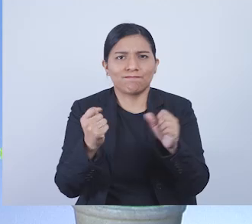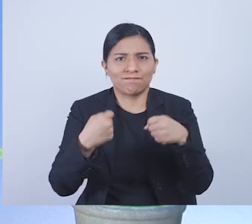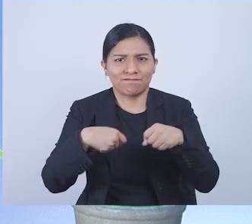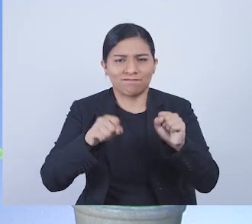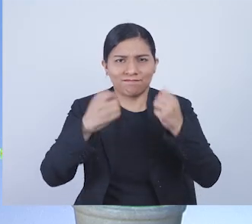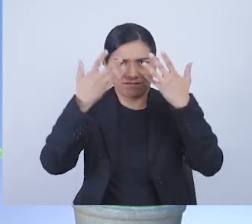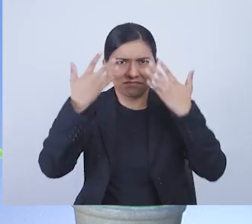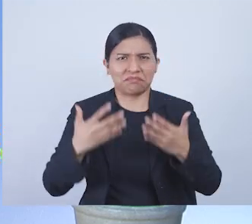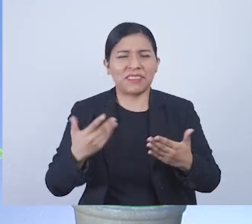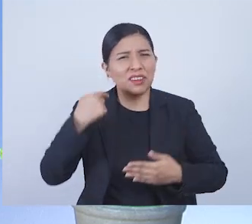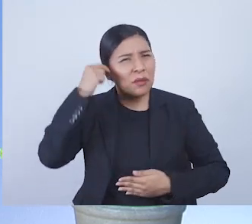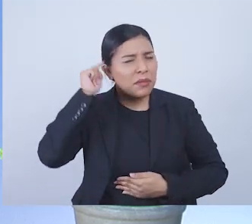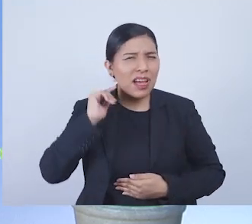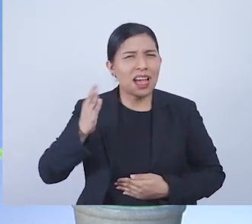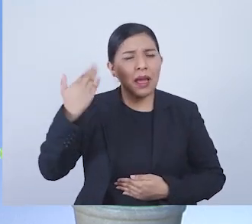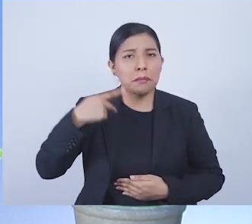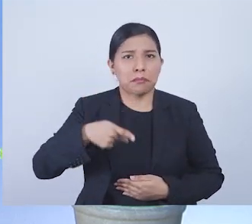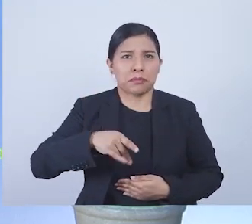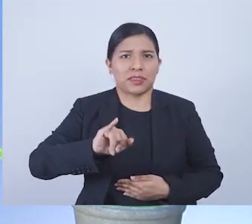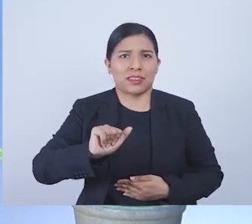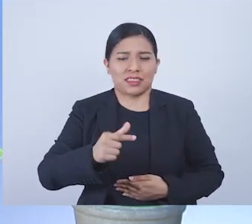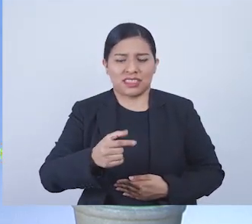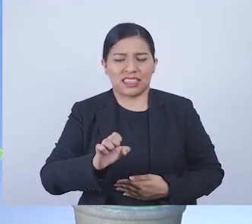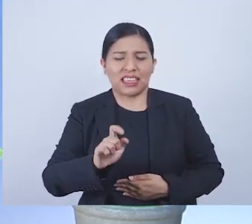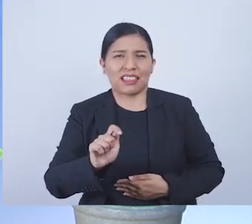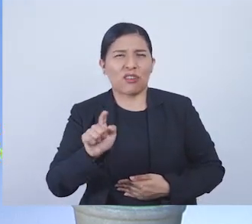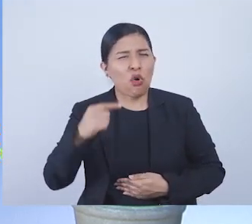Piaget, él dice que